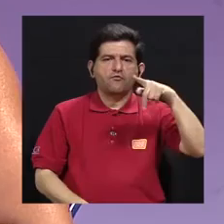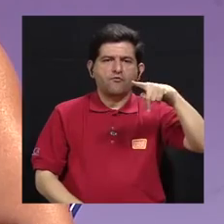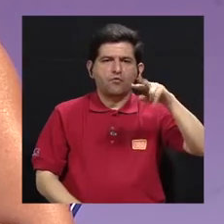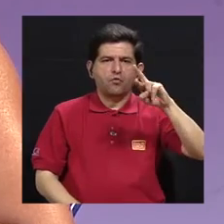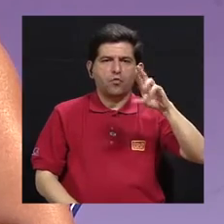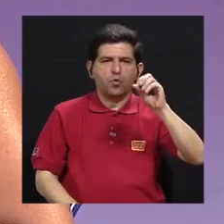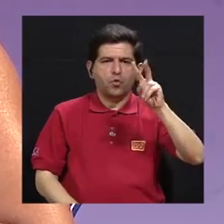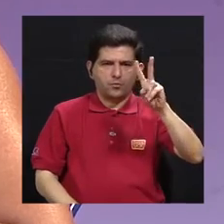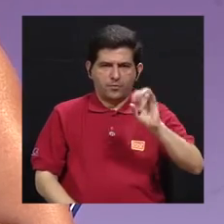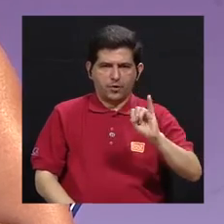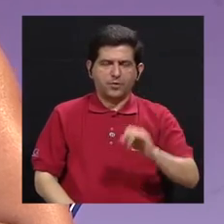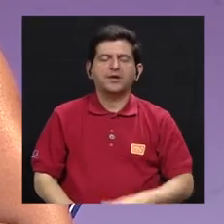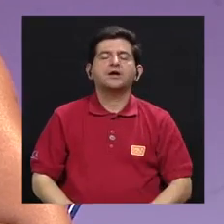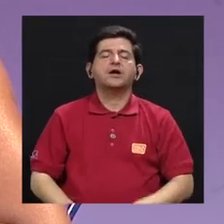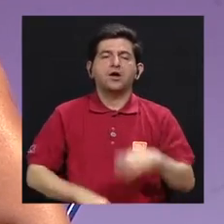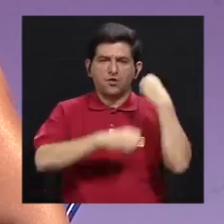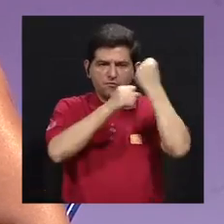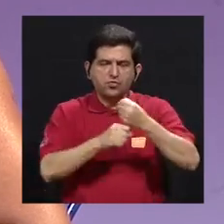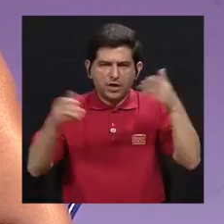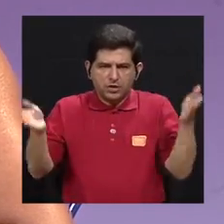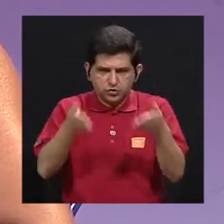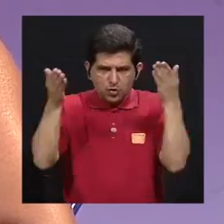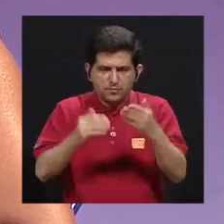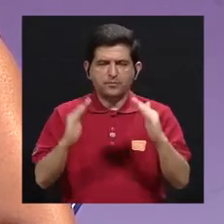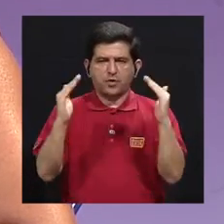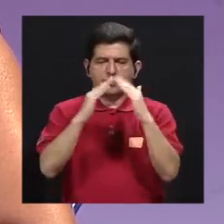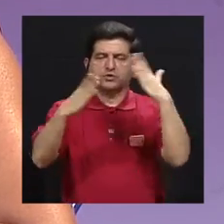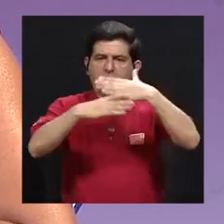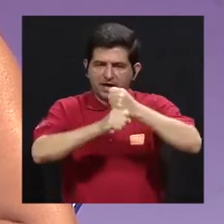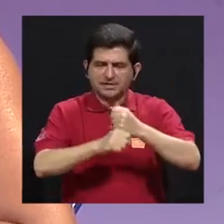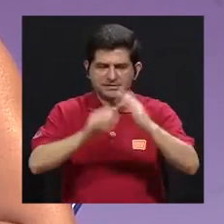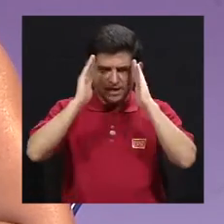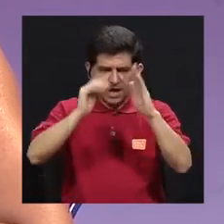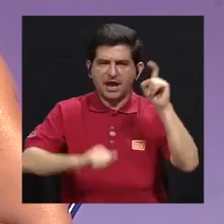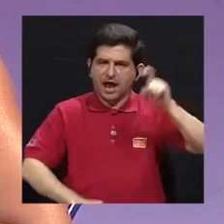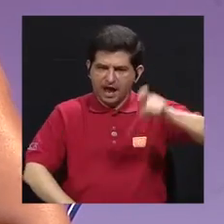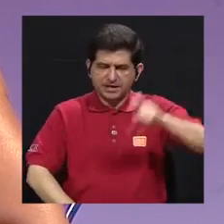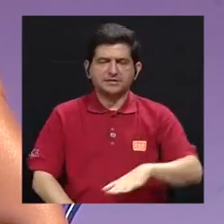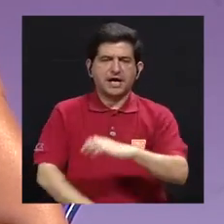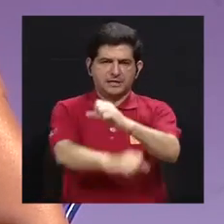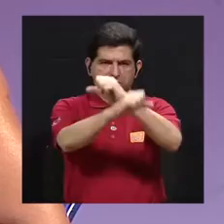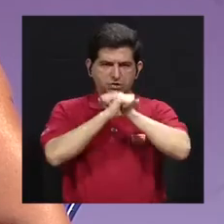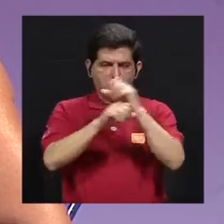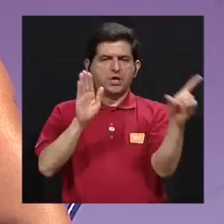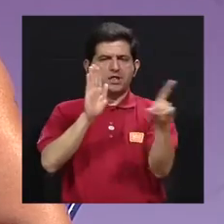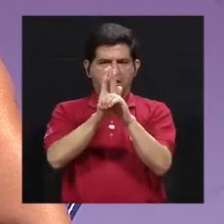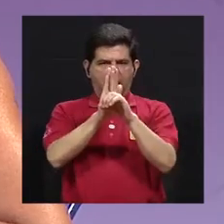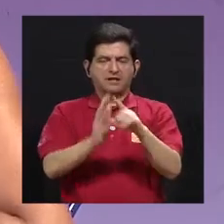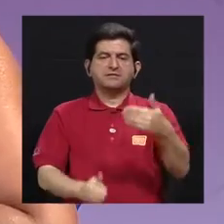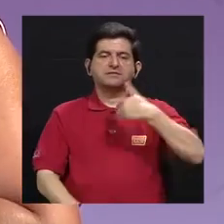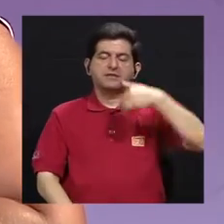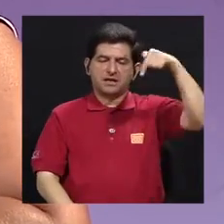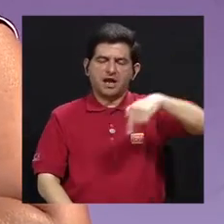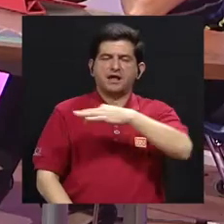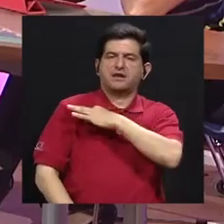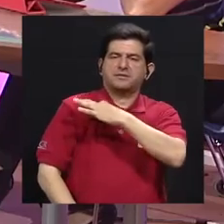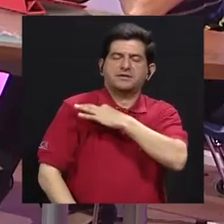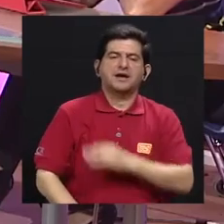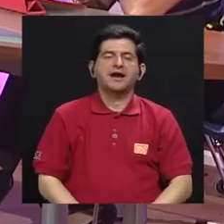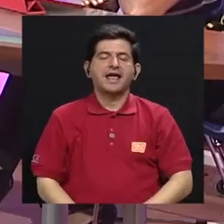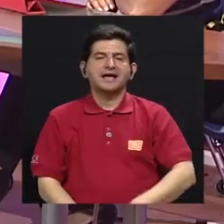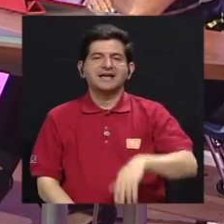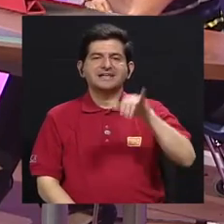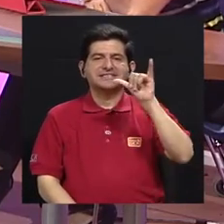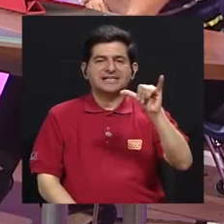provisión promotora de vivienda hace para atender esta necesidad y garantizar este derecho tenemos como